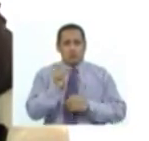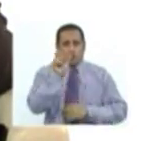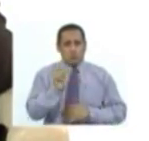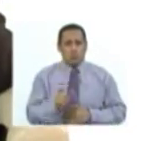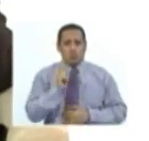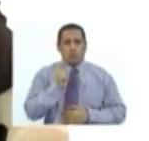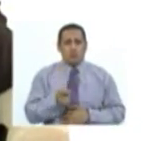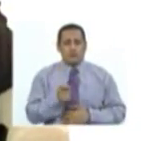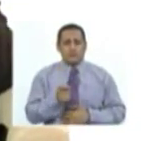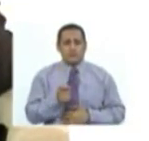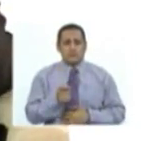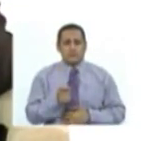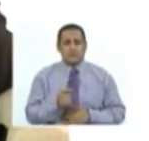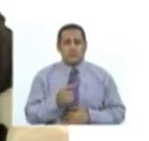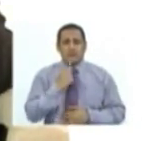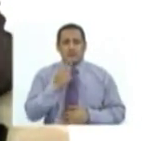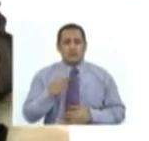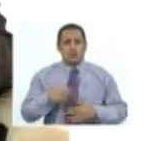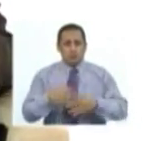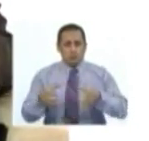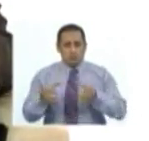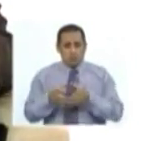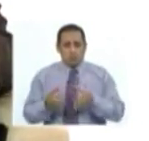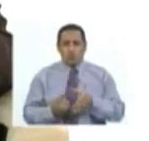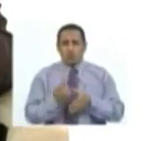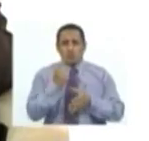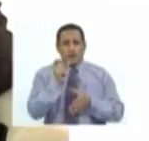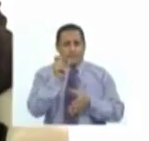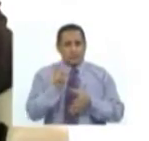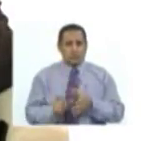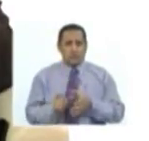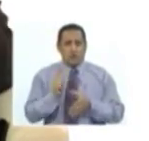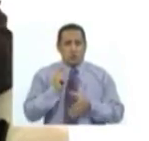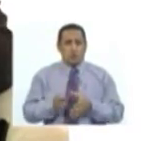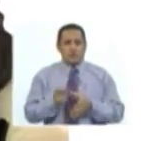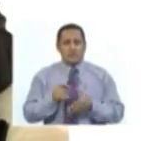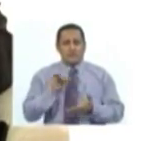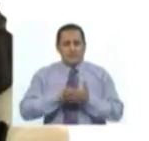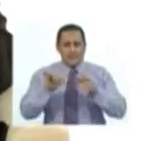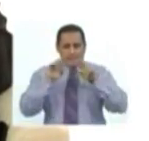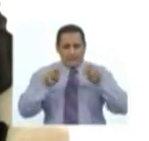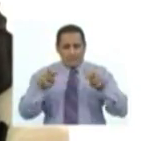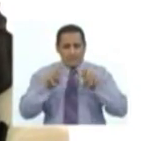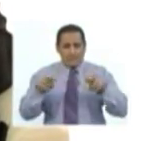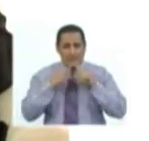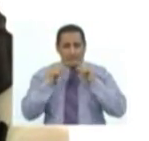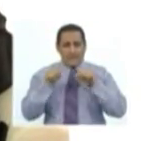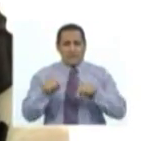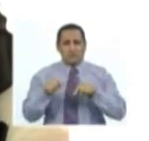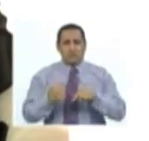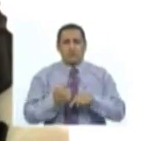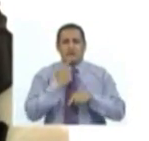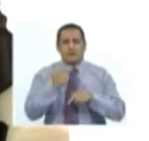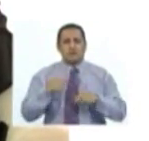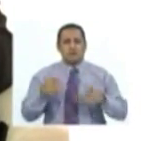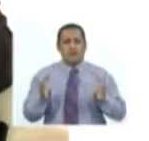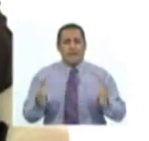es decir, un órgano unipersonal. Quien revisa esto es una